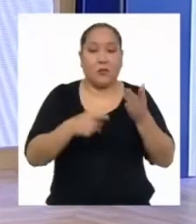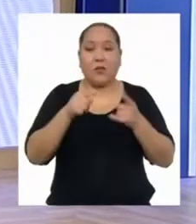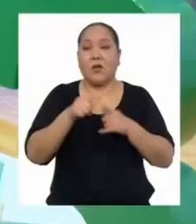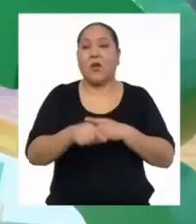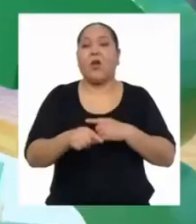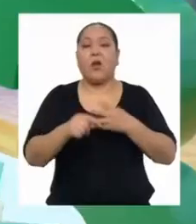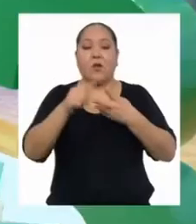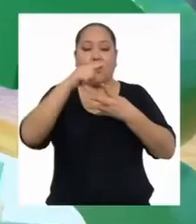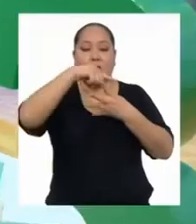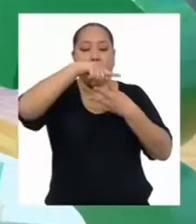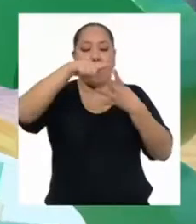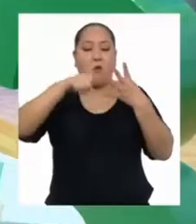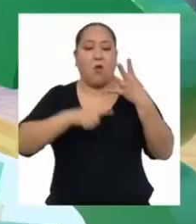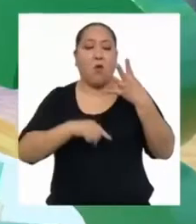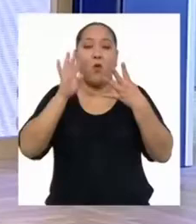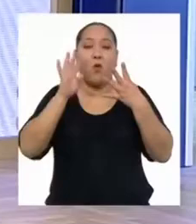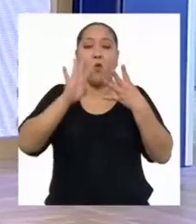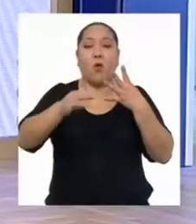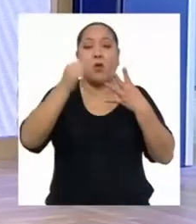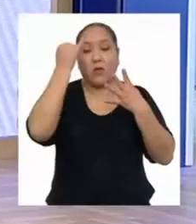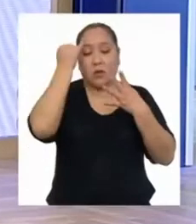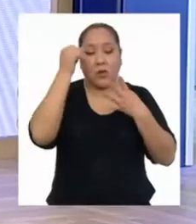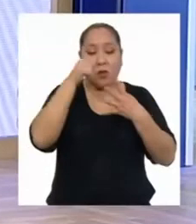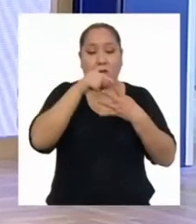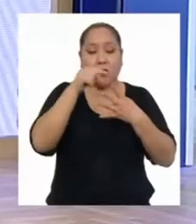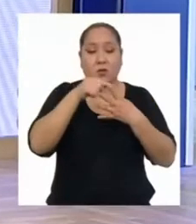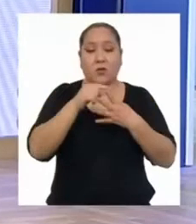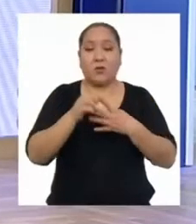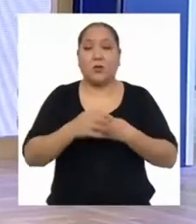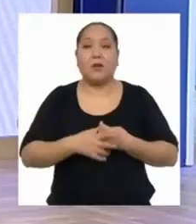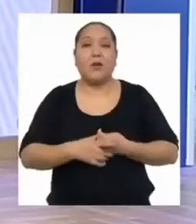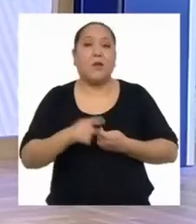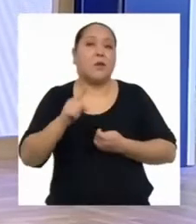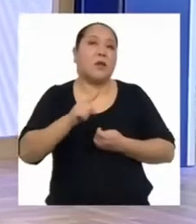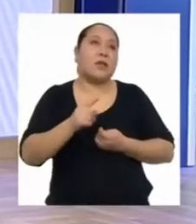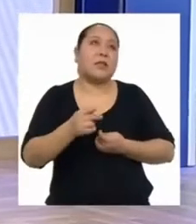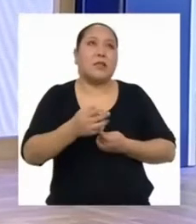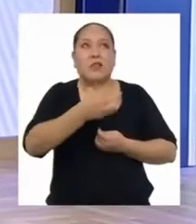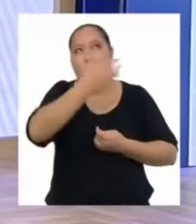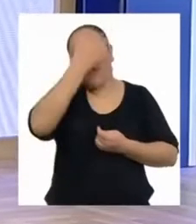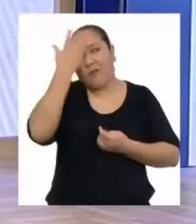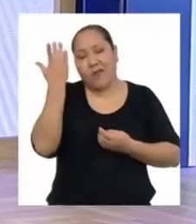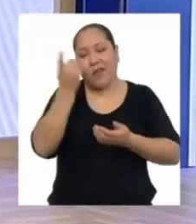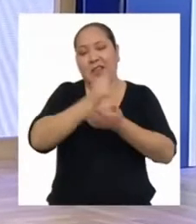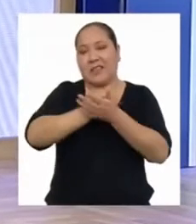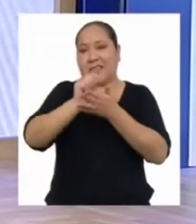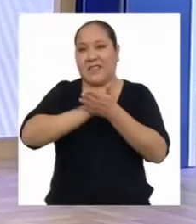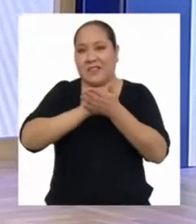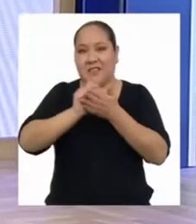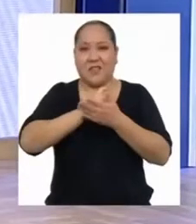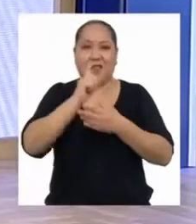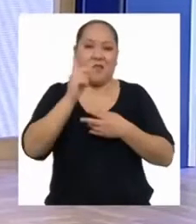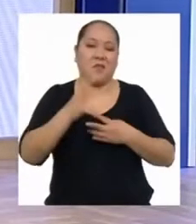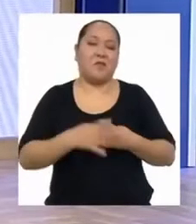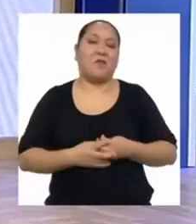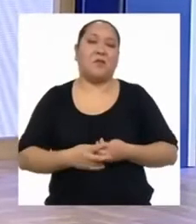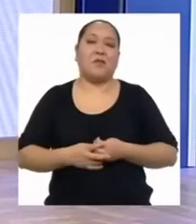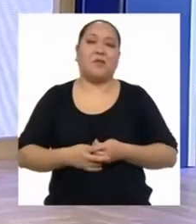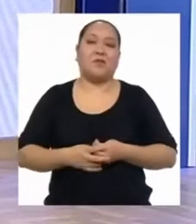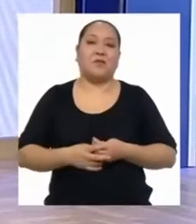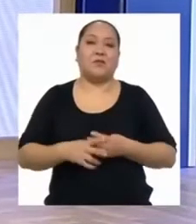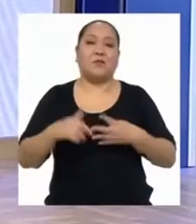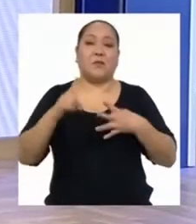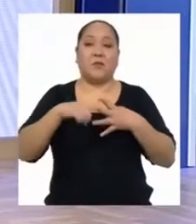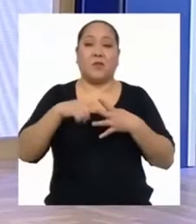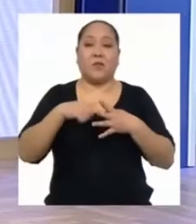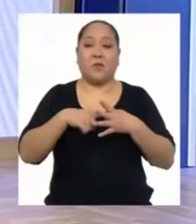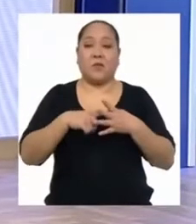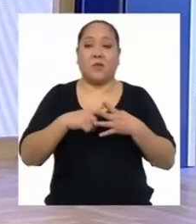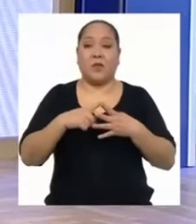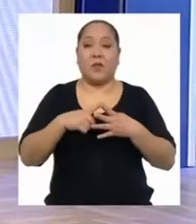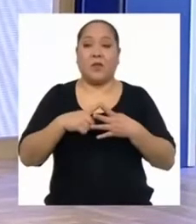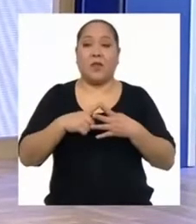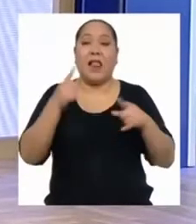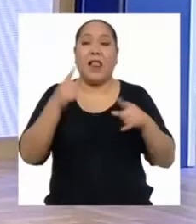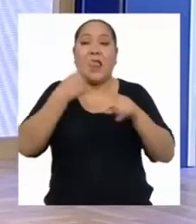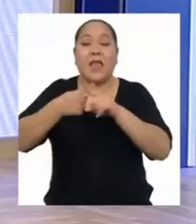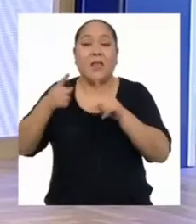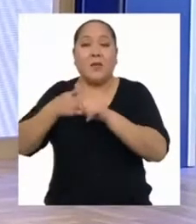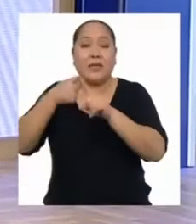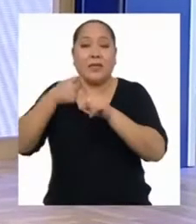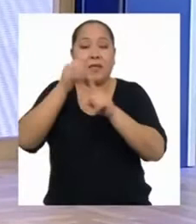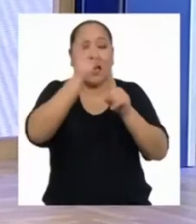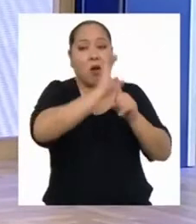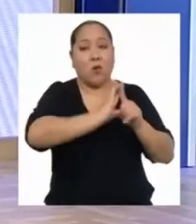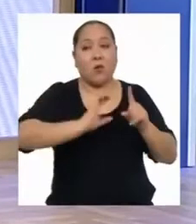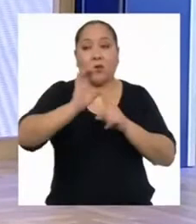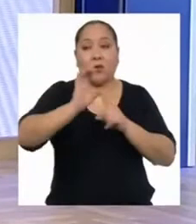ideas. Atentos en casa, por si se les pasó tomar nota de alguna. Idea 1. La diversidad